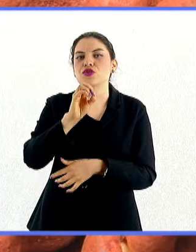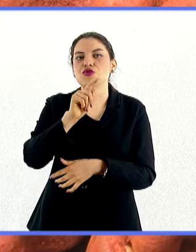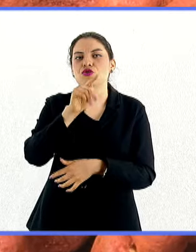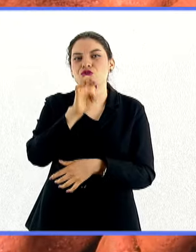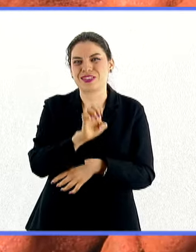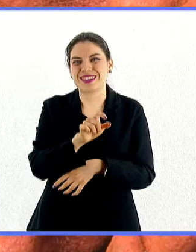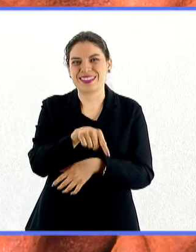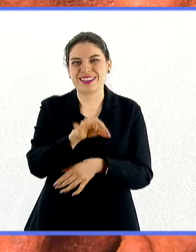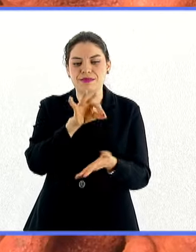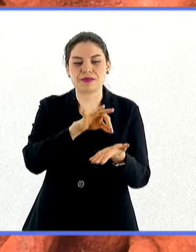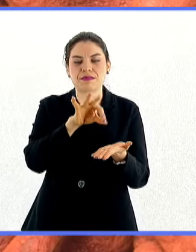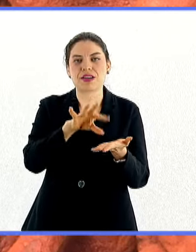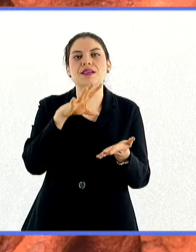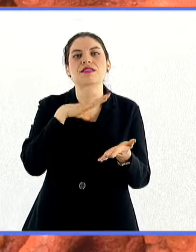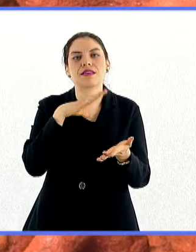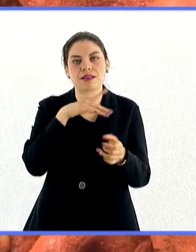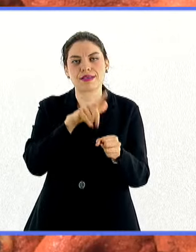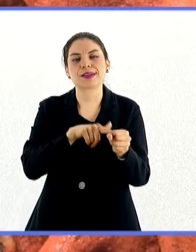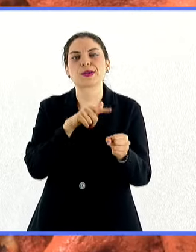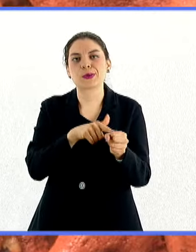se saca un colorante